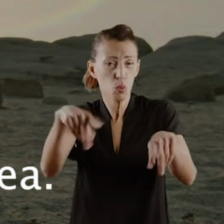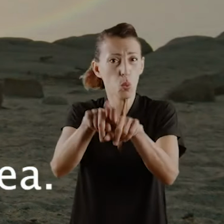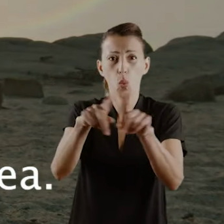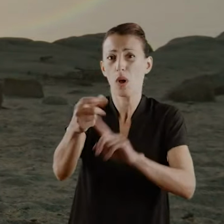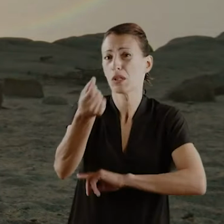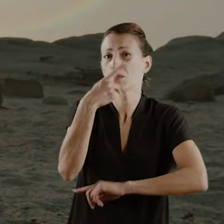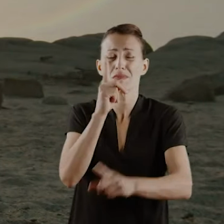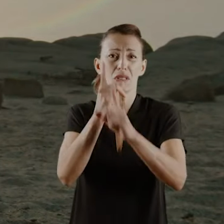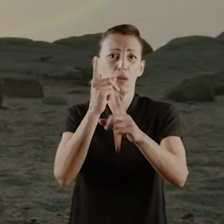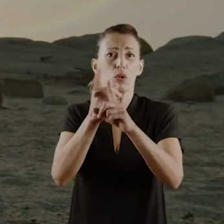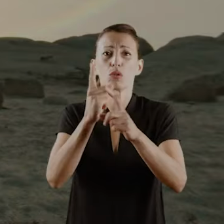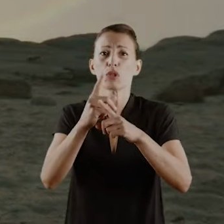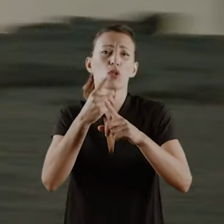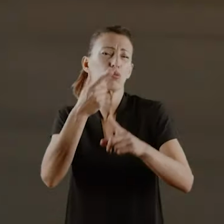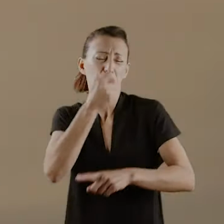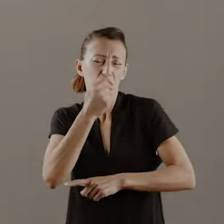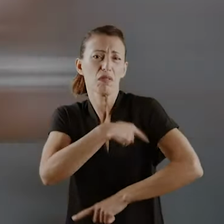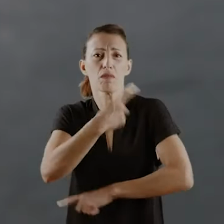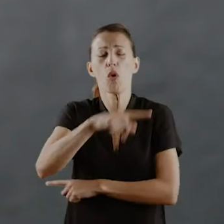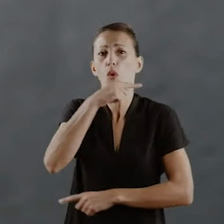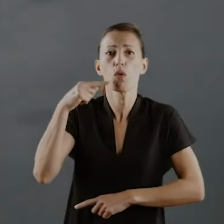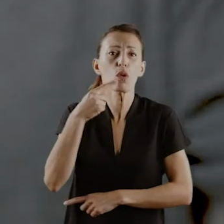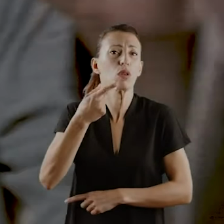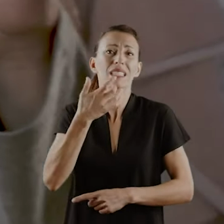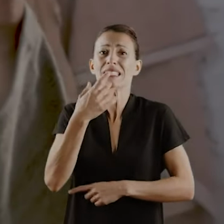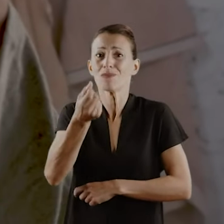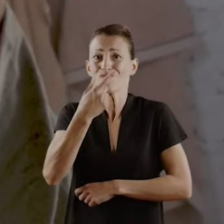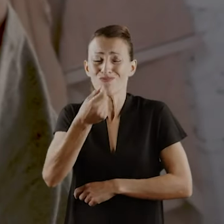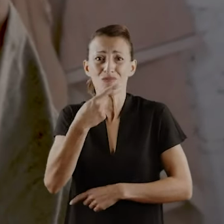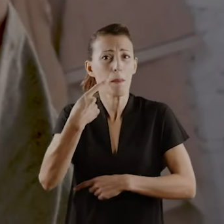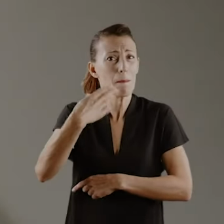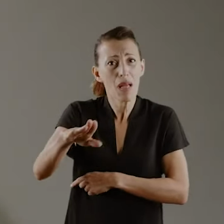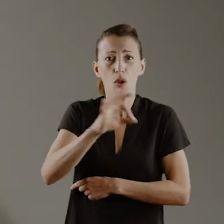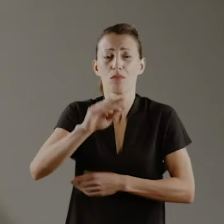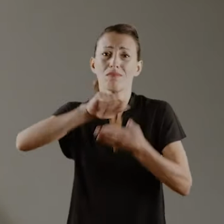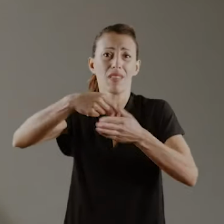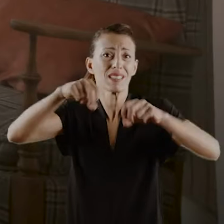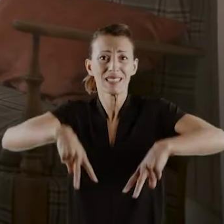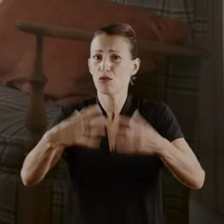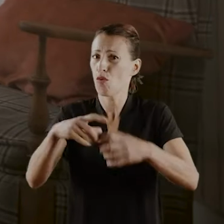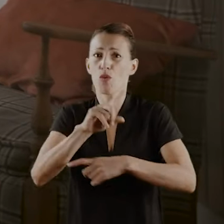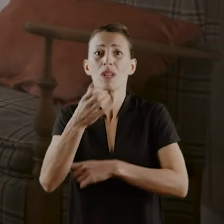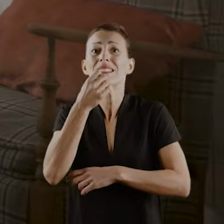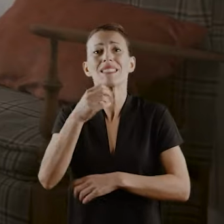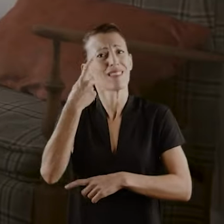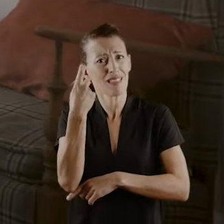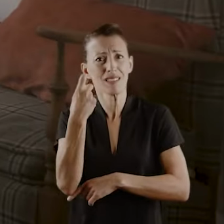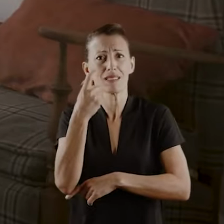Caspio. ¿Absurdo? Tan absurdo como usar antibióticos contra la gripe, la fiebre o el dolor. Si los utilizas mal o sin receta, dejan